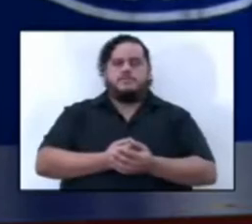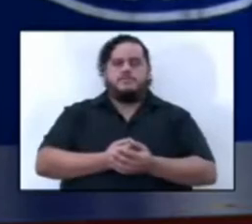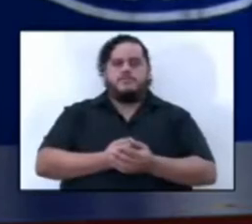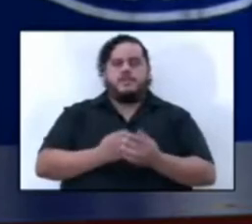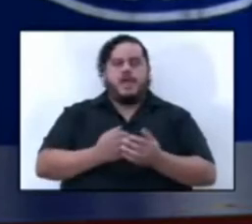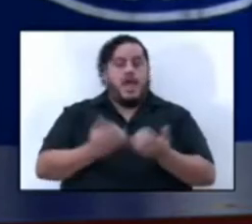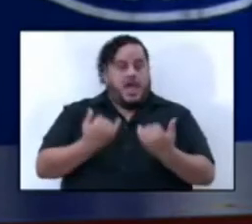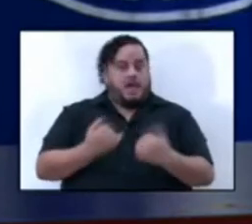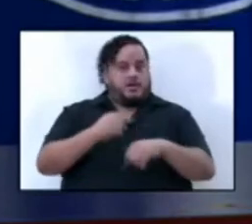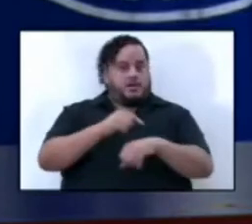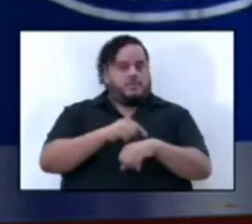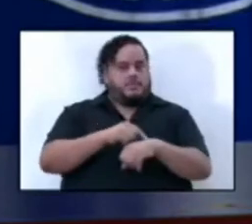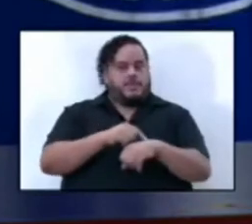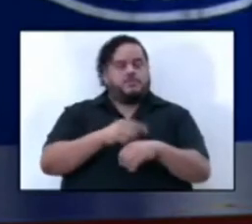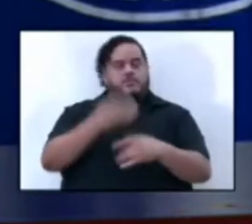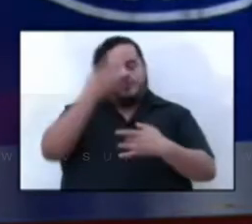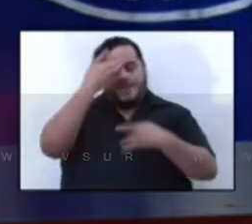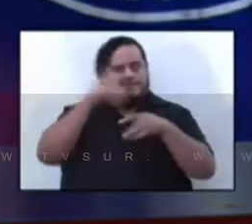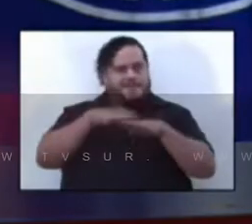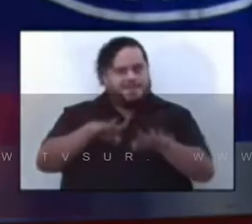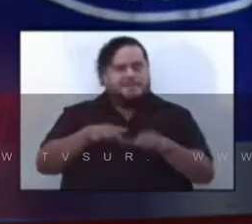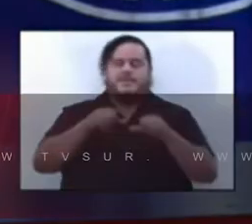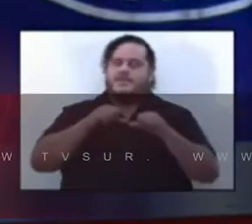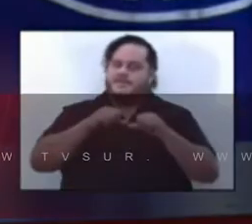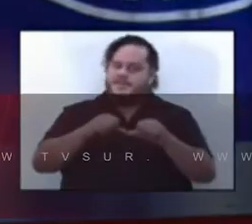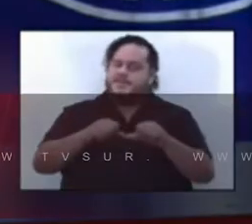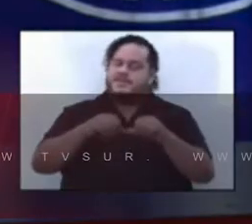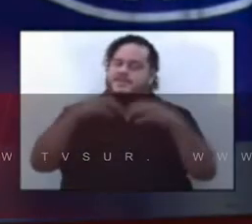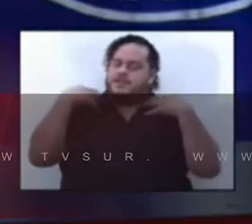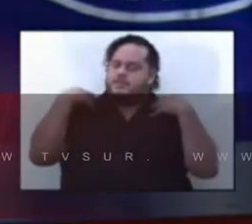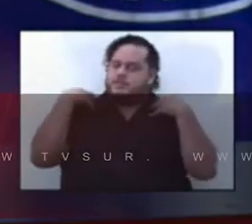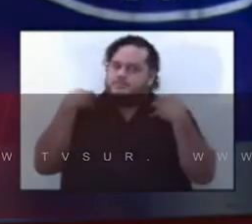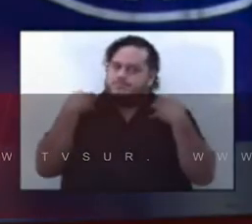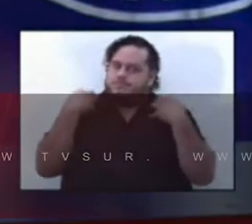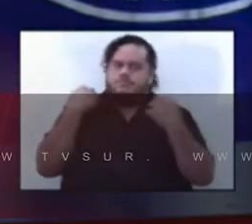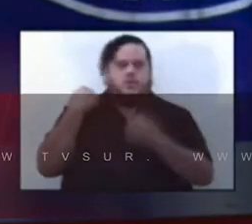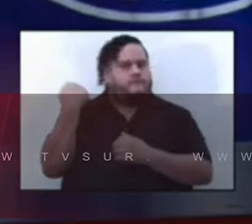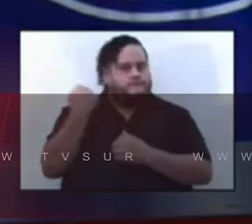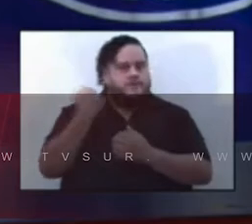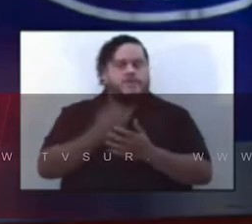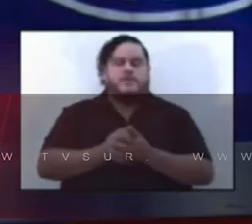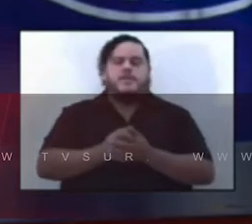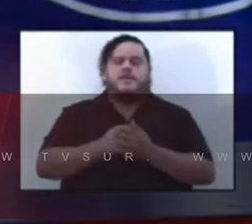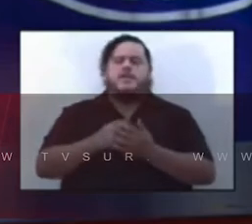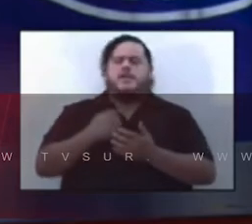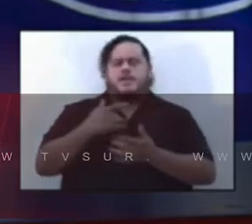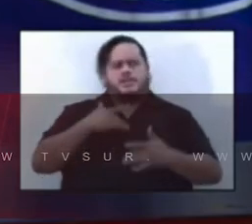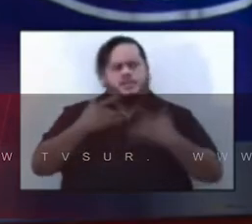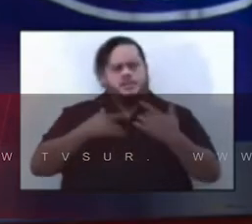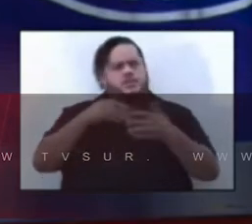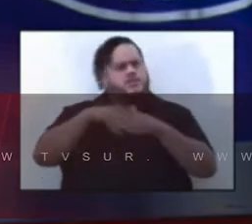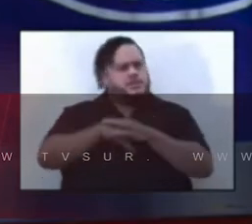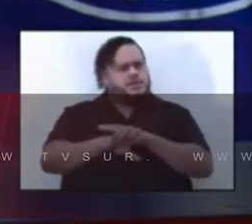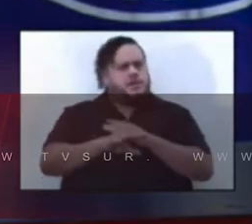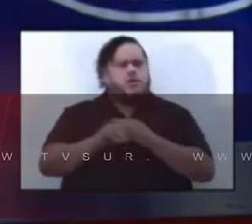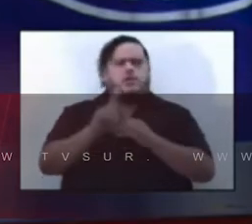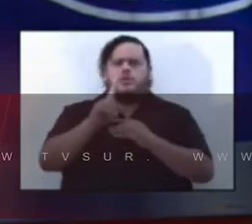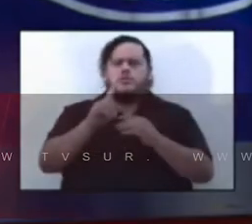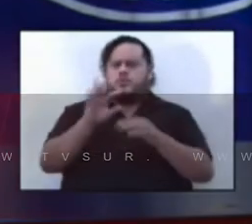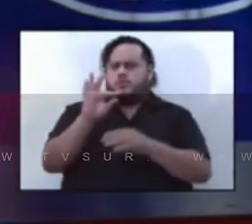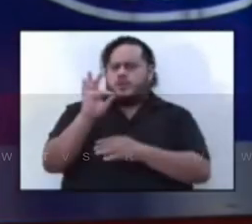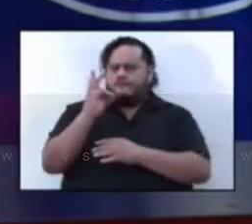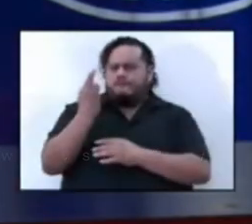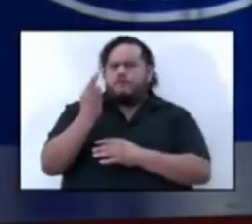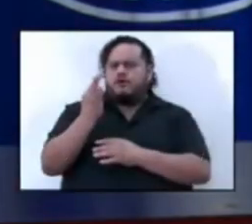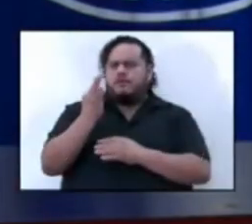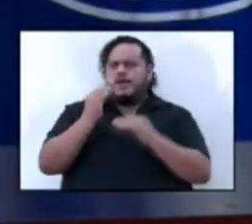Pero el momento epidemiológico que estamos viviendo sigue siendo tenso. Es cierto que hemos entrado como en una meseta y si se quiere, pues ha